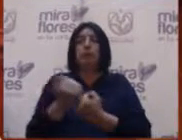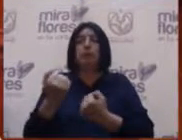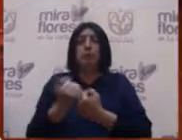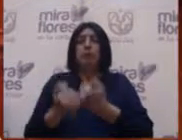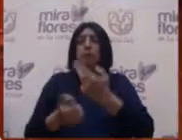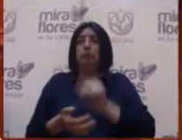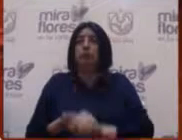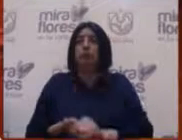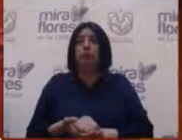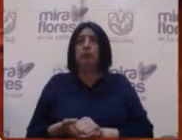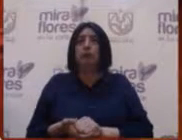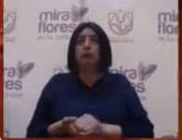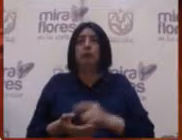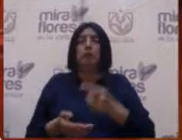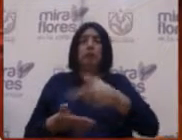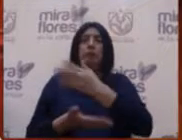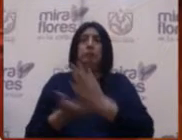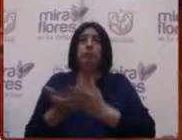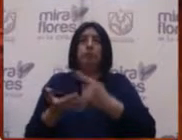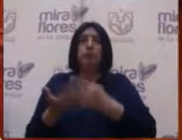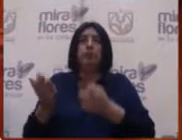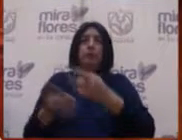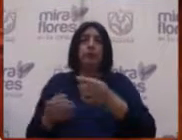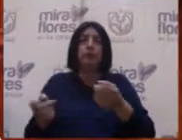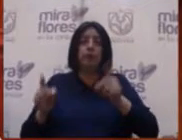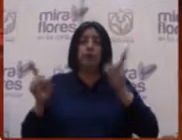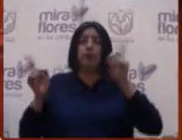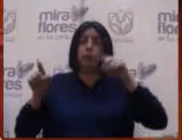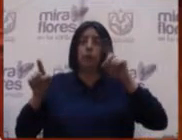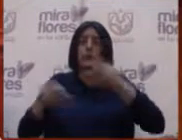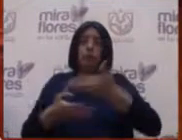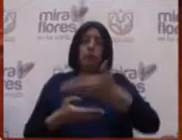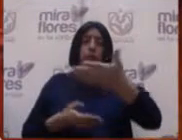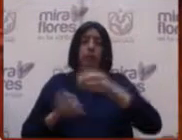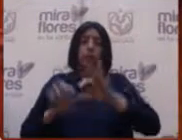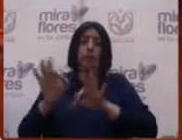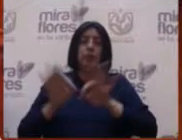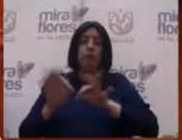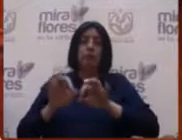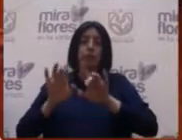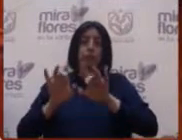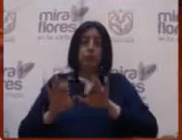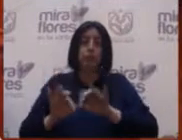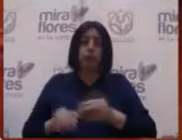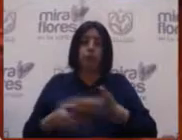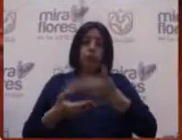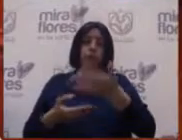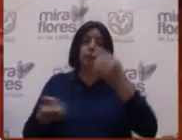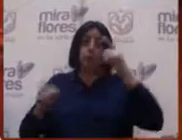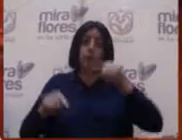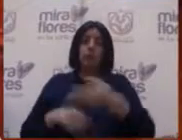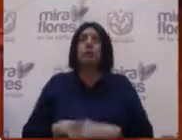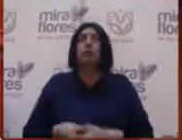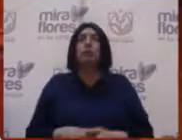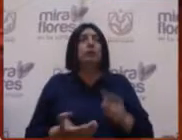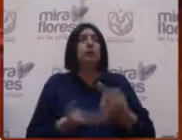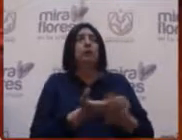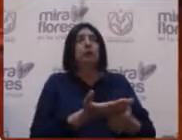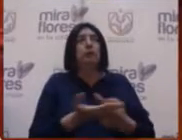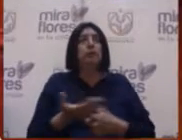adjunta, que como anexo forma parte del presente dispositivo y conforme a las consideraciones expuestas en el presente acuerdo. Al